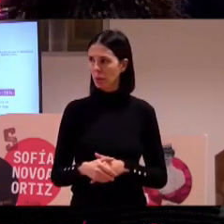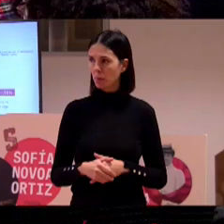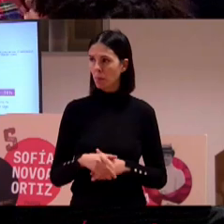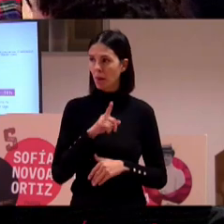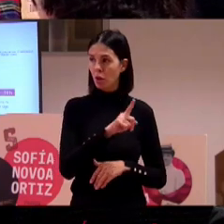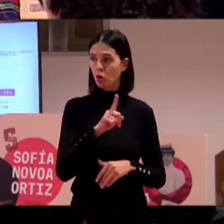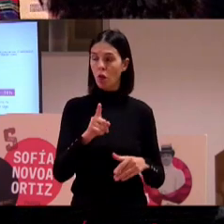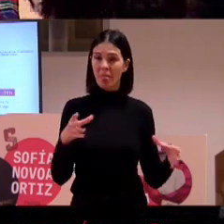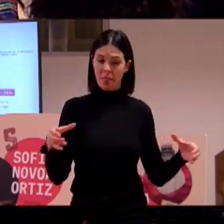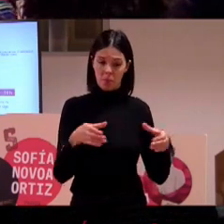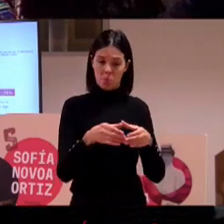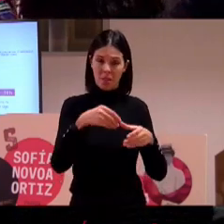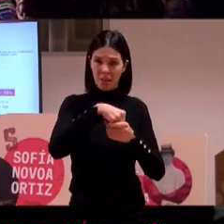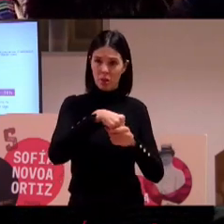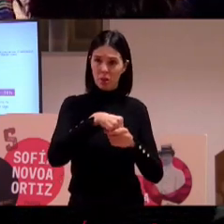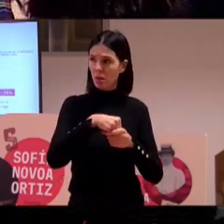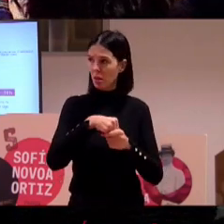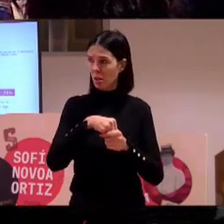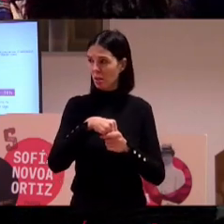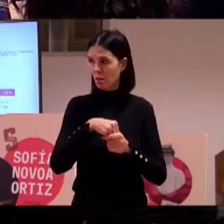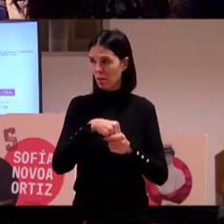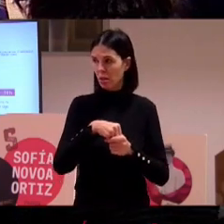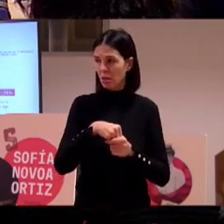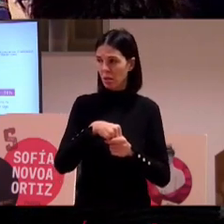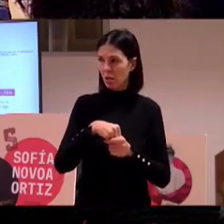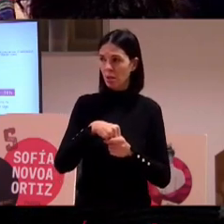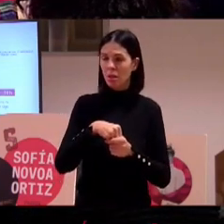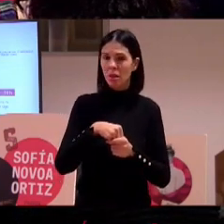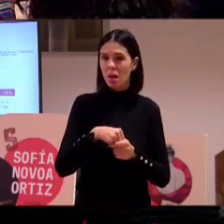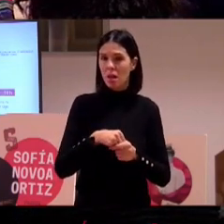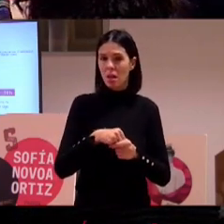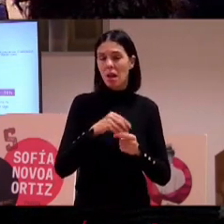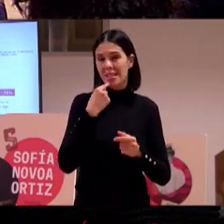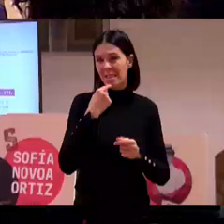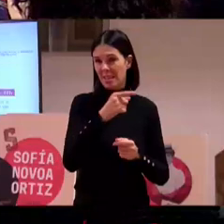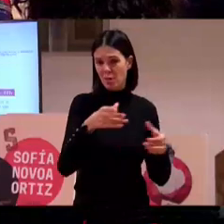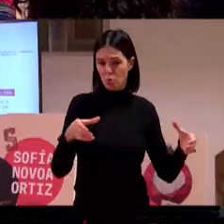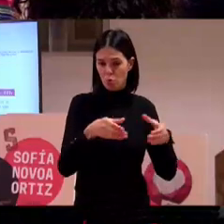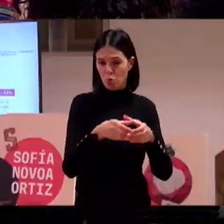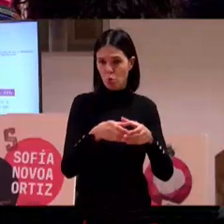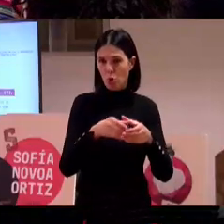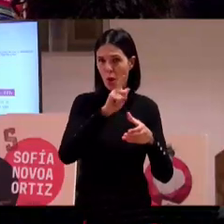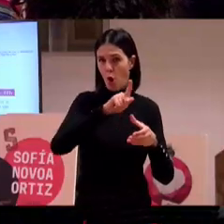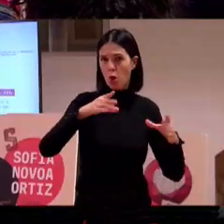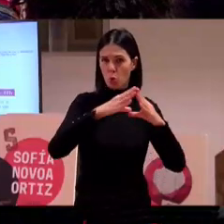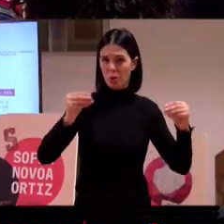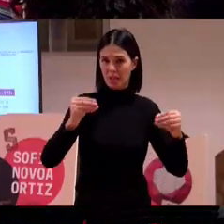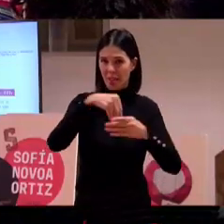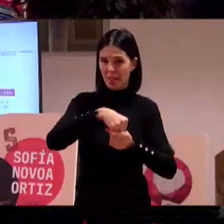de esa élite, se les llama the Ivy League, la Liga de la Hierba. En contrapartida,